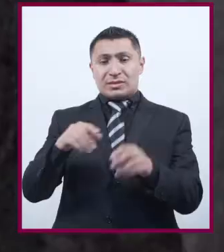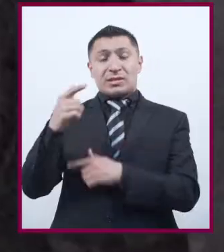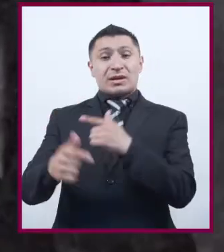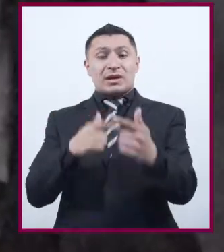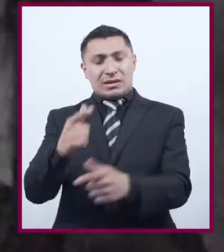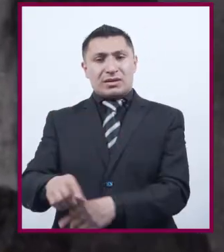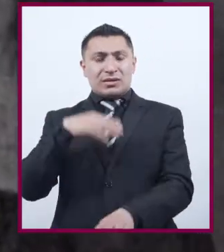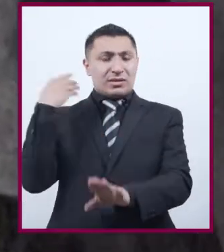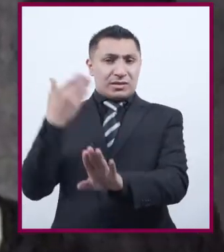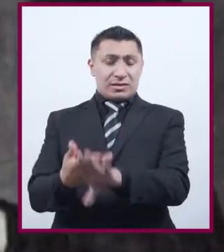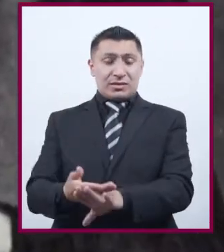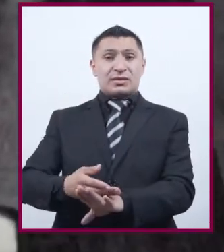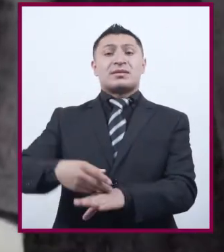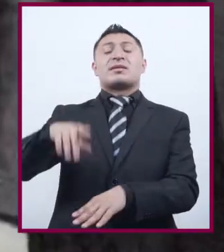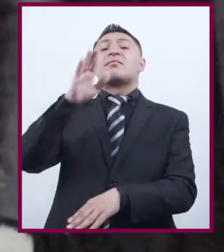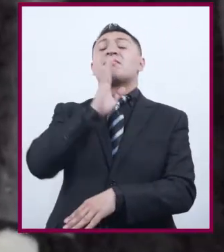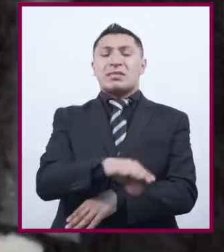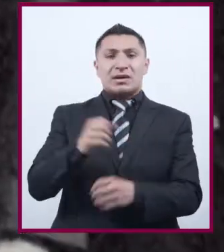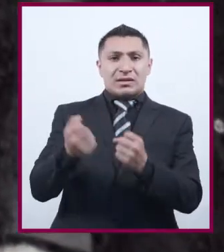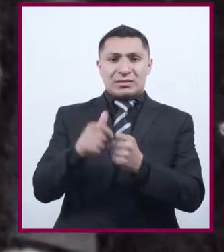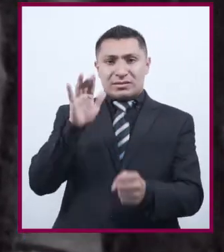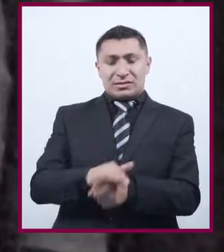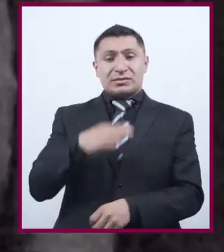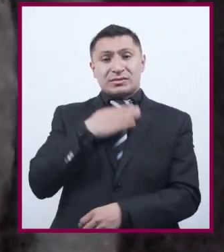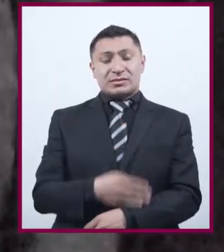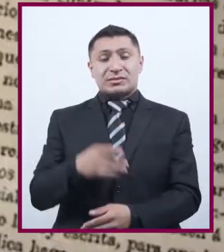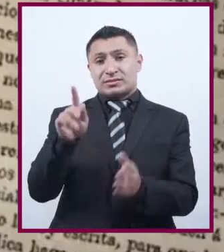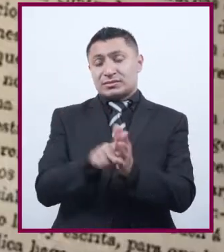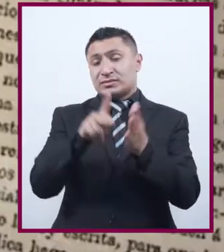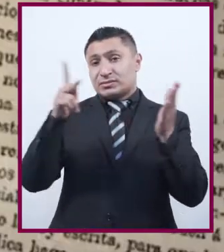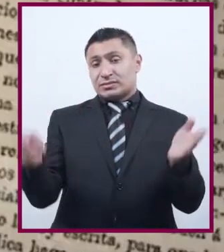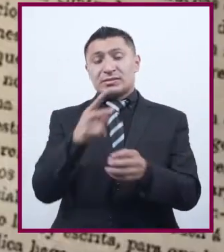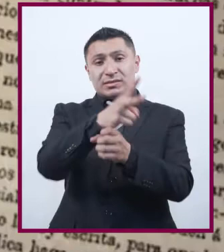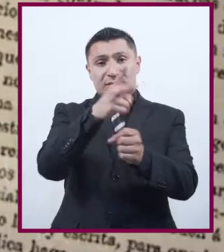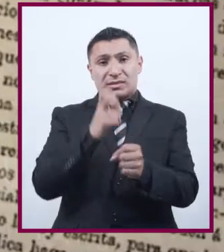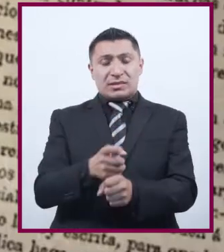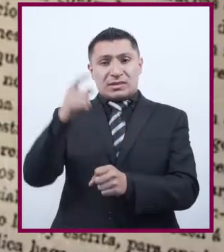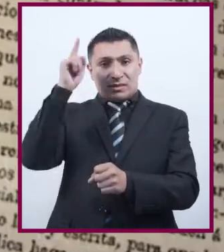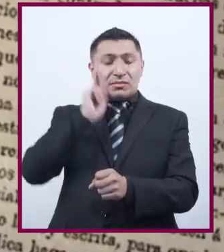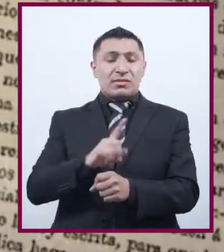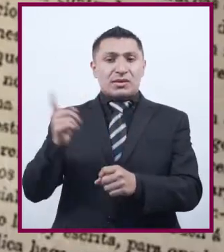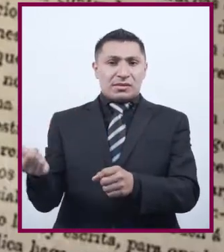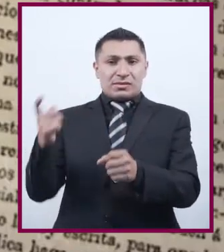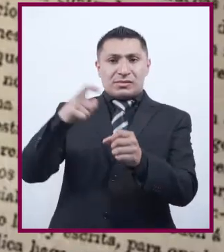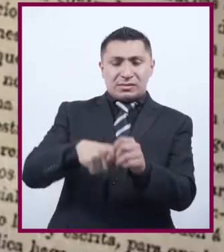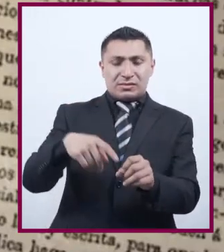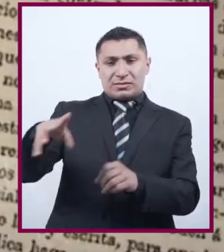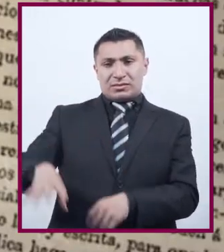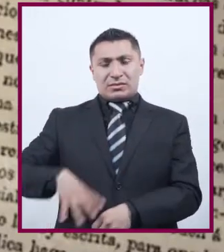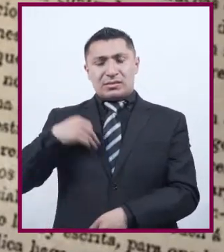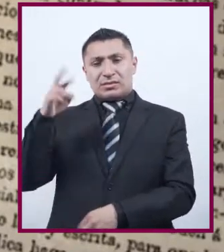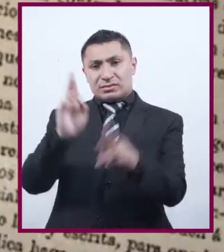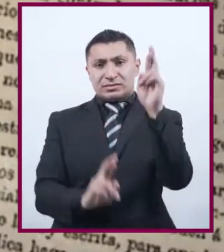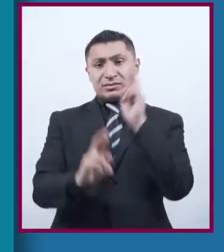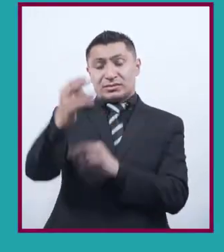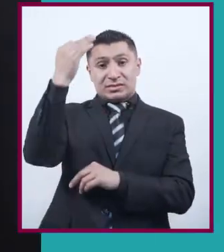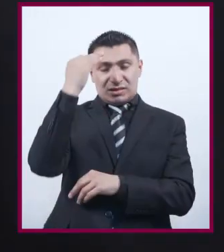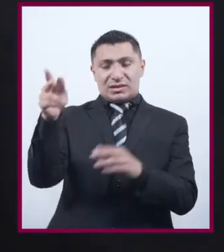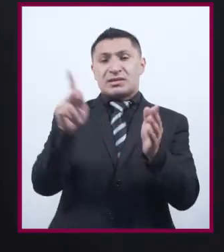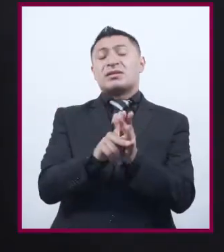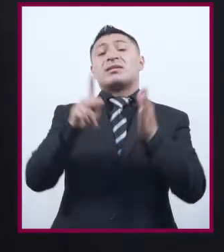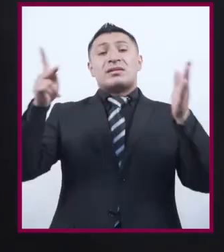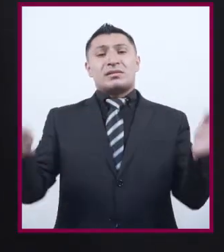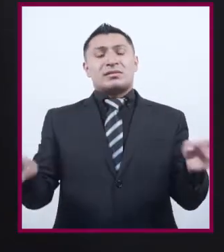mala administración de la justicia, y a través de sus páginas invitaron a las mujeres a unirse a la lucha revolucionaria.